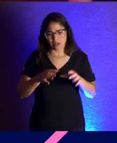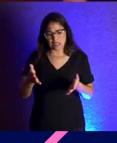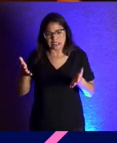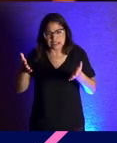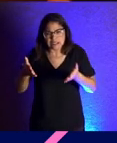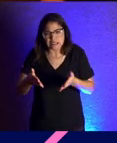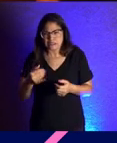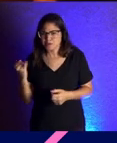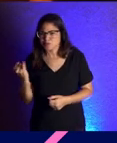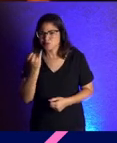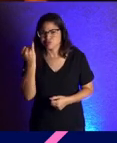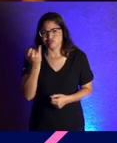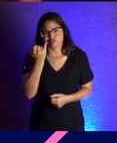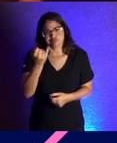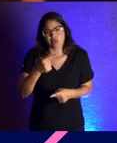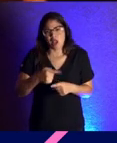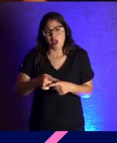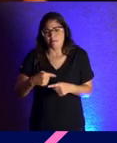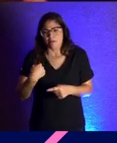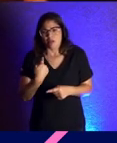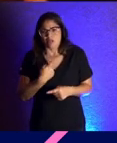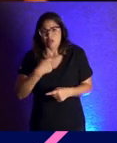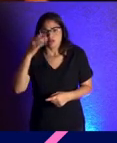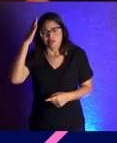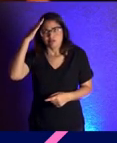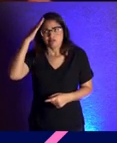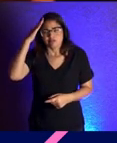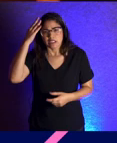las aproximaciones ya nosotros tipo de modelos